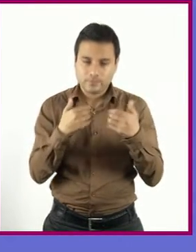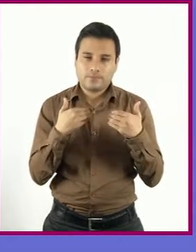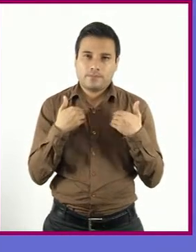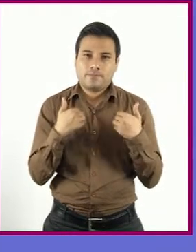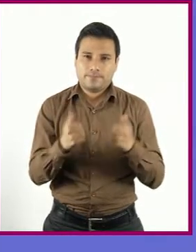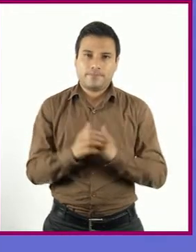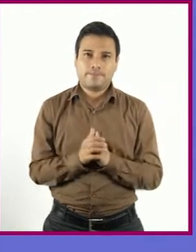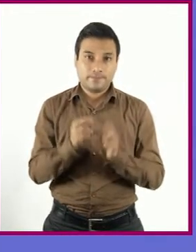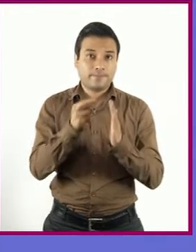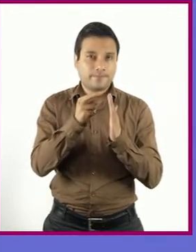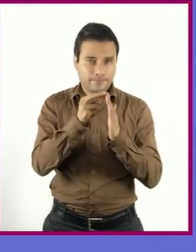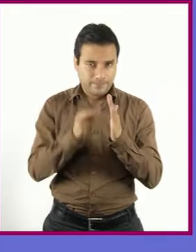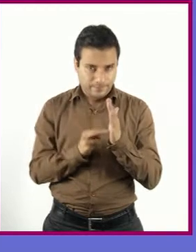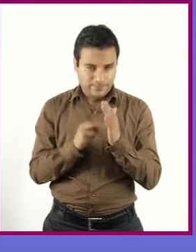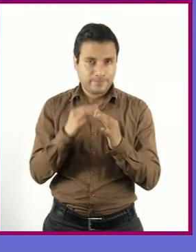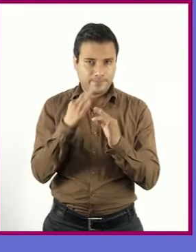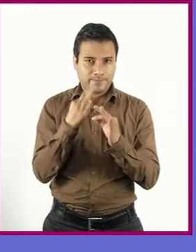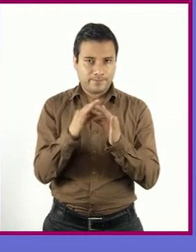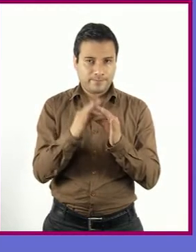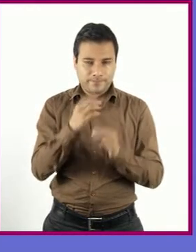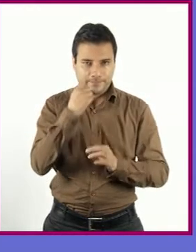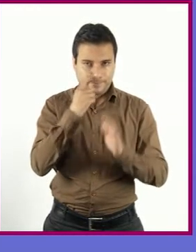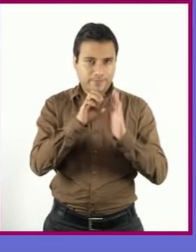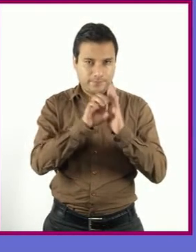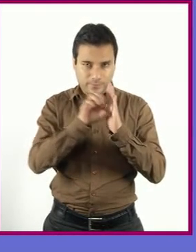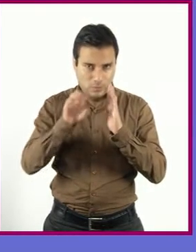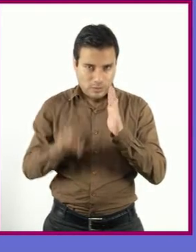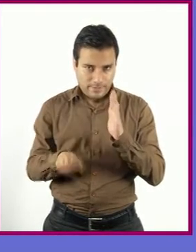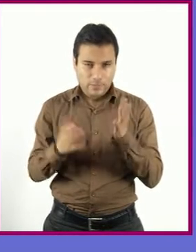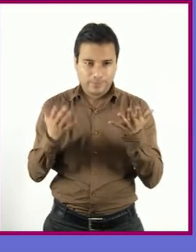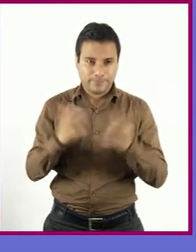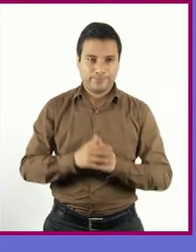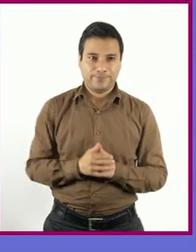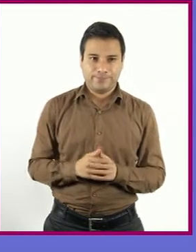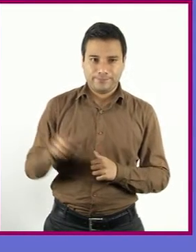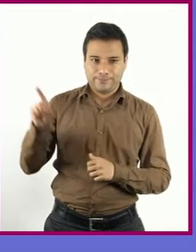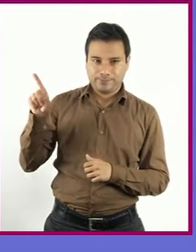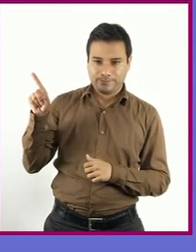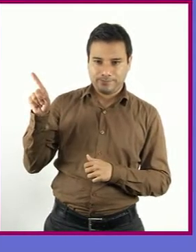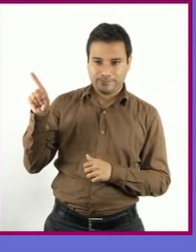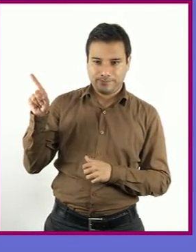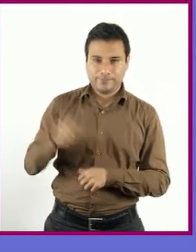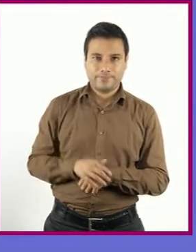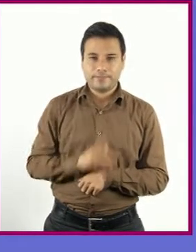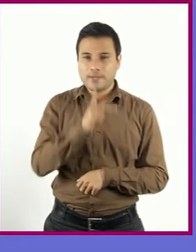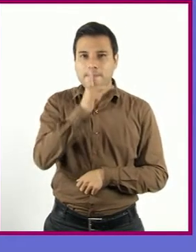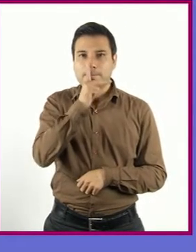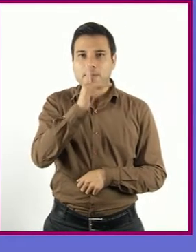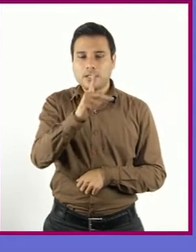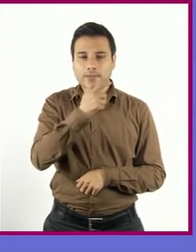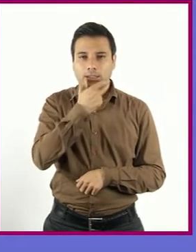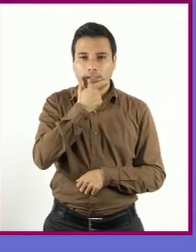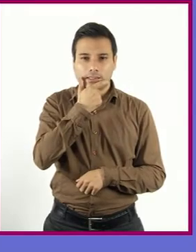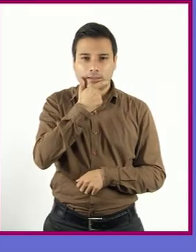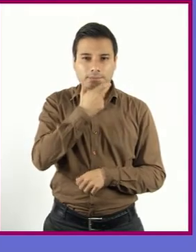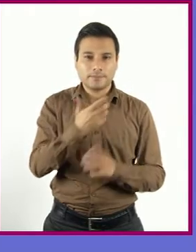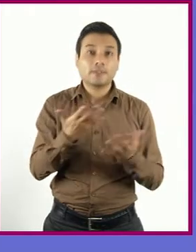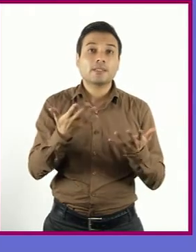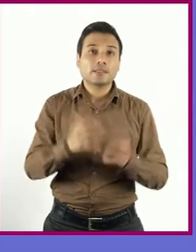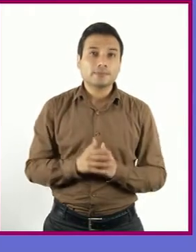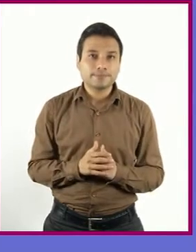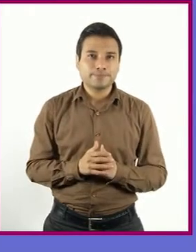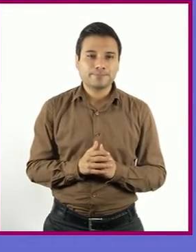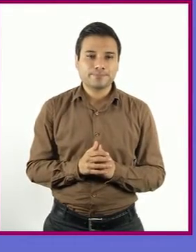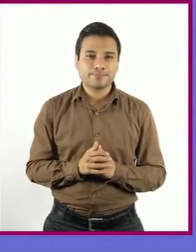cumplimiento de todas sus reglas. Por ejemplo, dribbling es una palabra en inglés que significa echar poco a